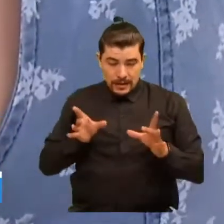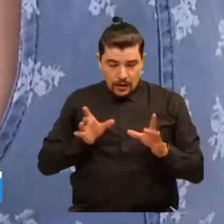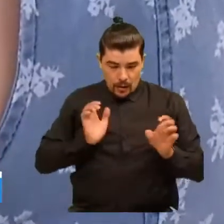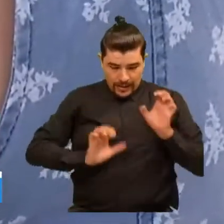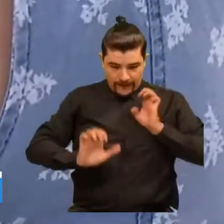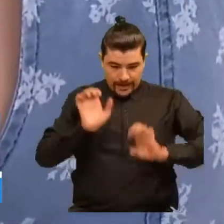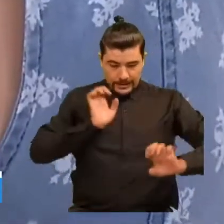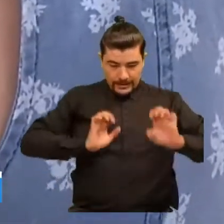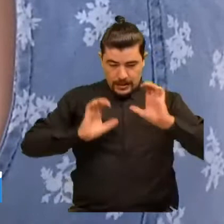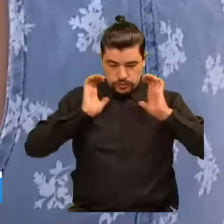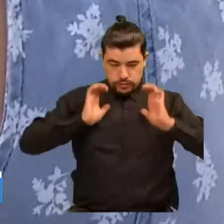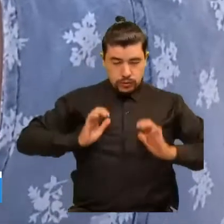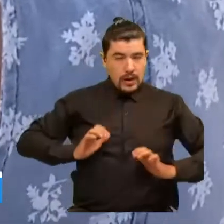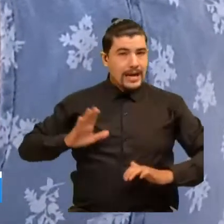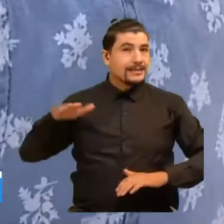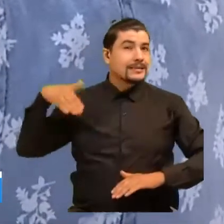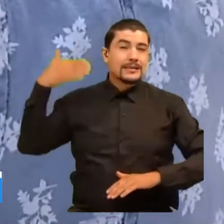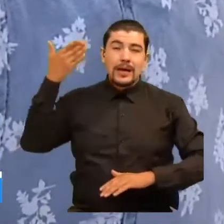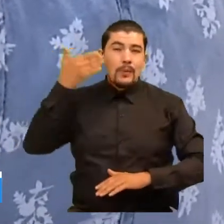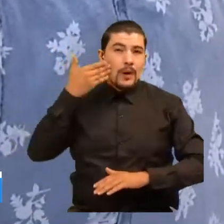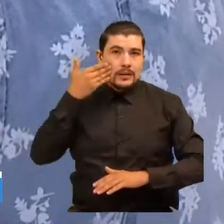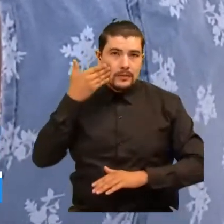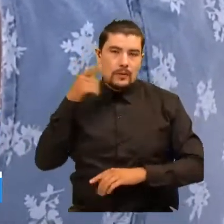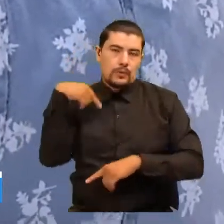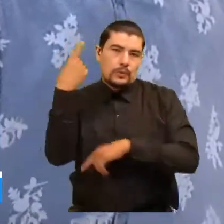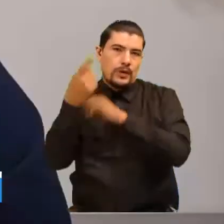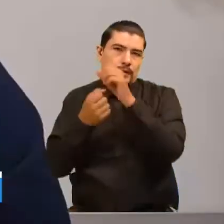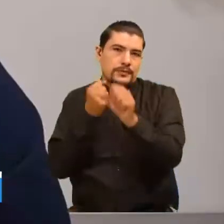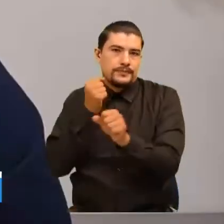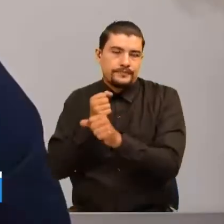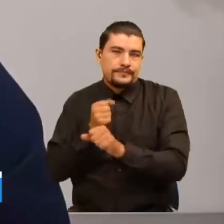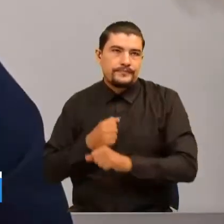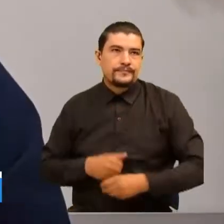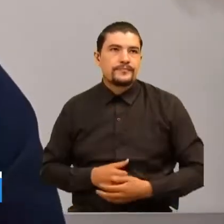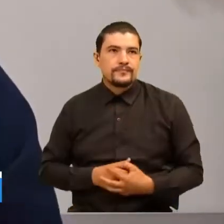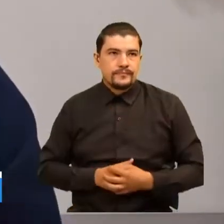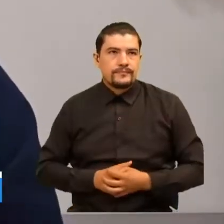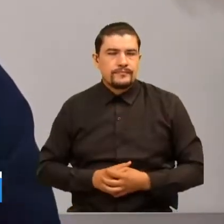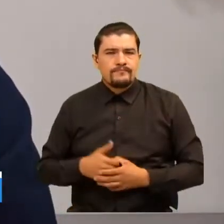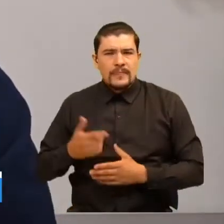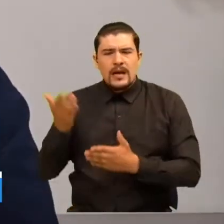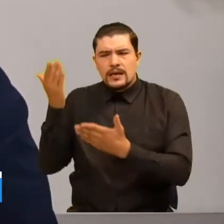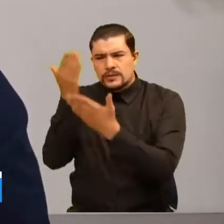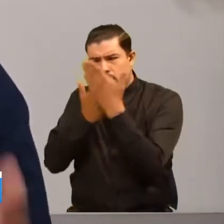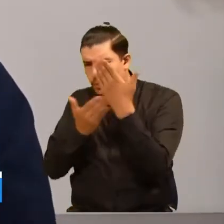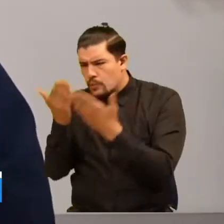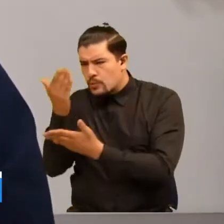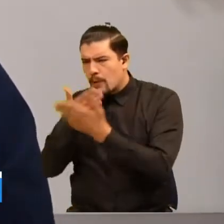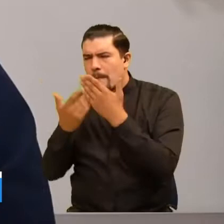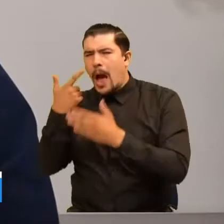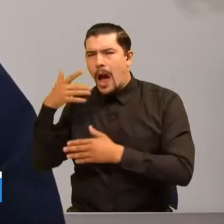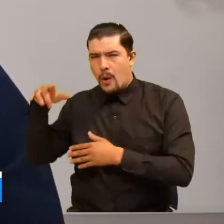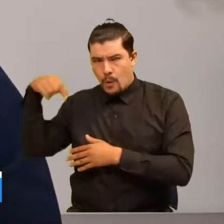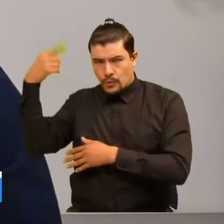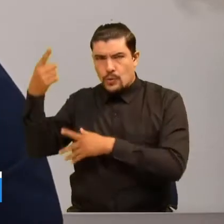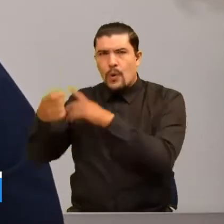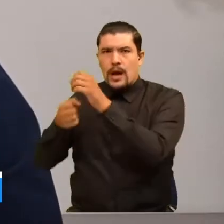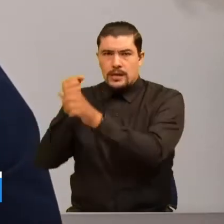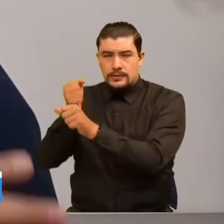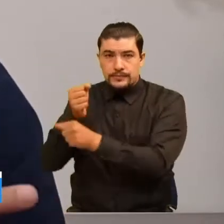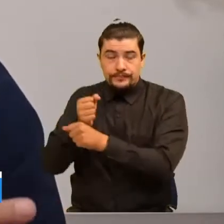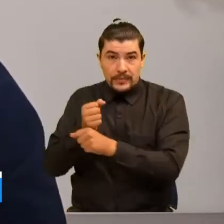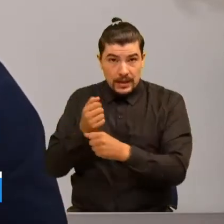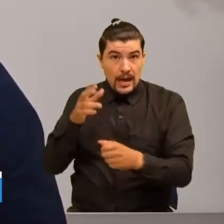solo hasta el próximo año. Por estudios de la OMS va a lograrlo hasta el otro año. Incluso vamos a tener un cuarto pico, no va a ser